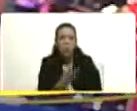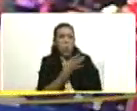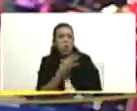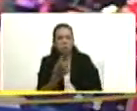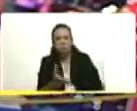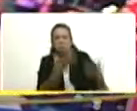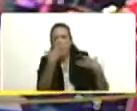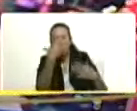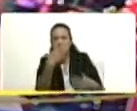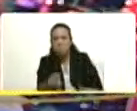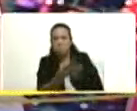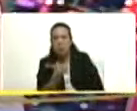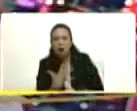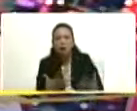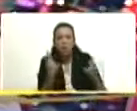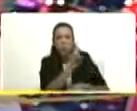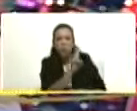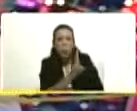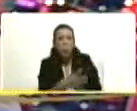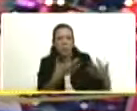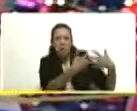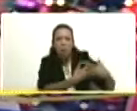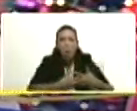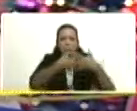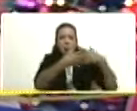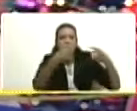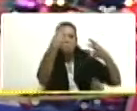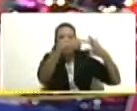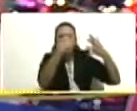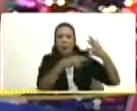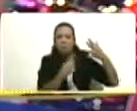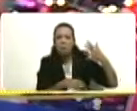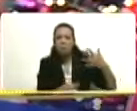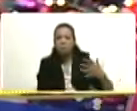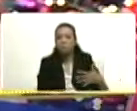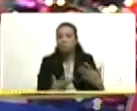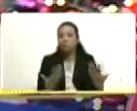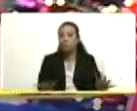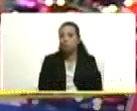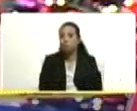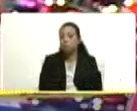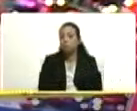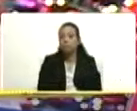quiere el gobierno de Estados Unidos, que esto, que aquello.